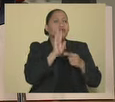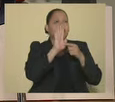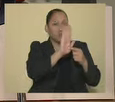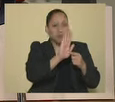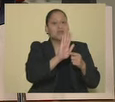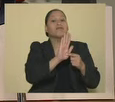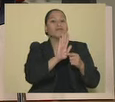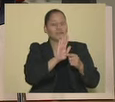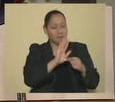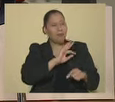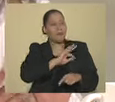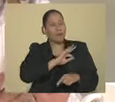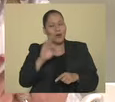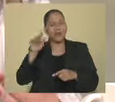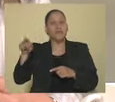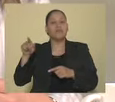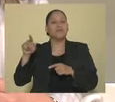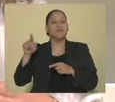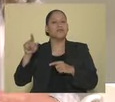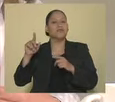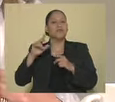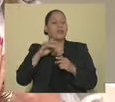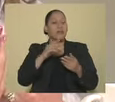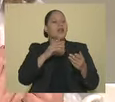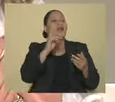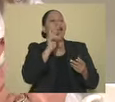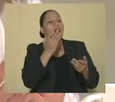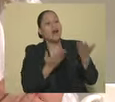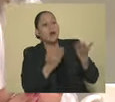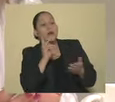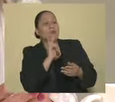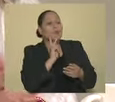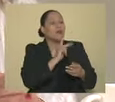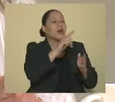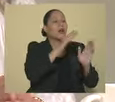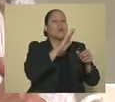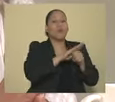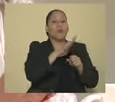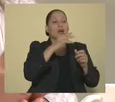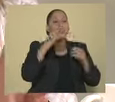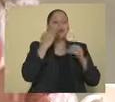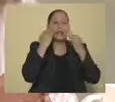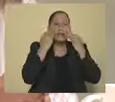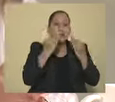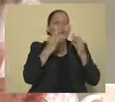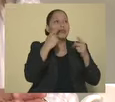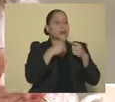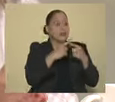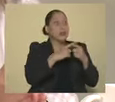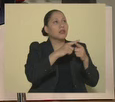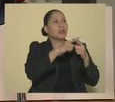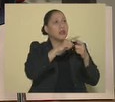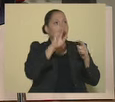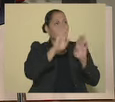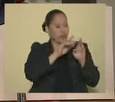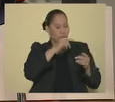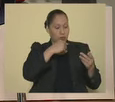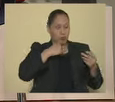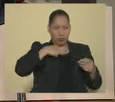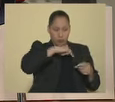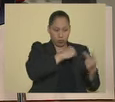la posibilidad, depende de las pruebas, depende de cómo lo acrediten con el juez, de que no se le otorgue esta